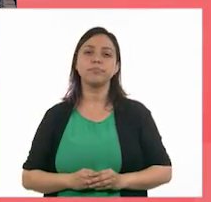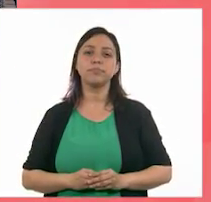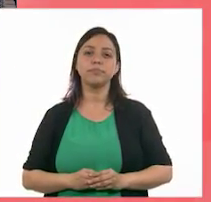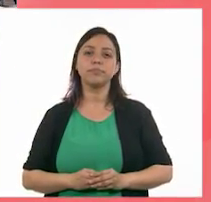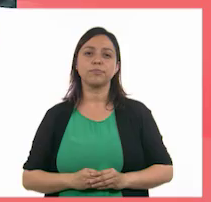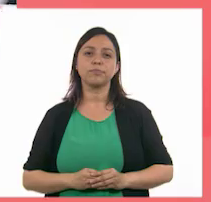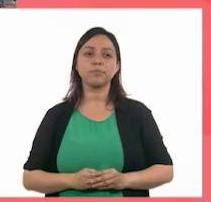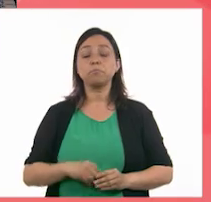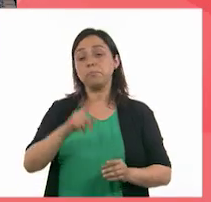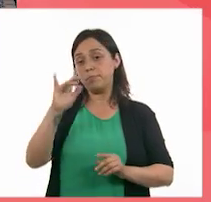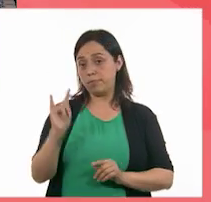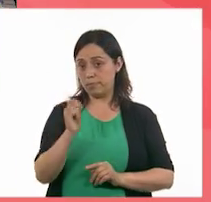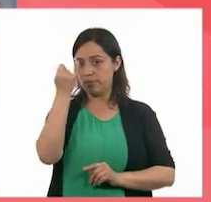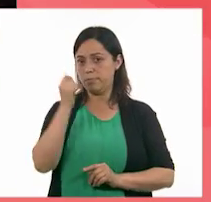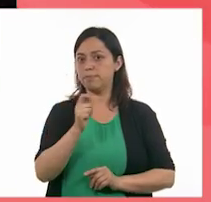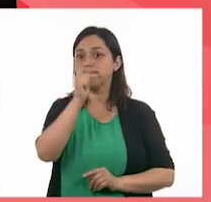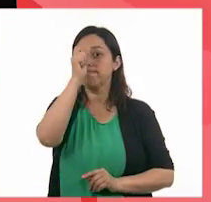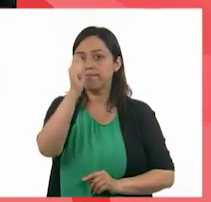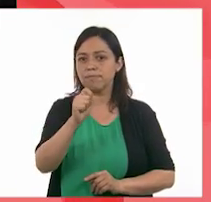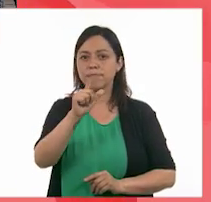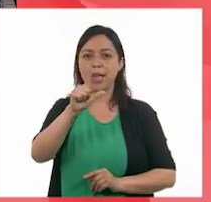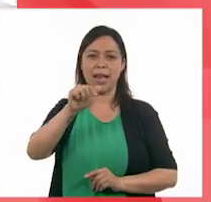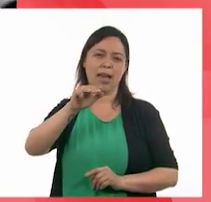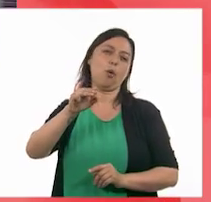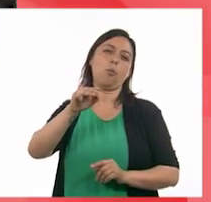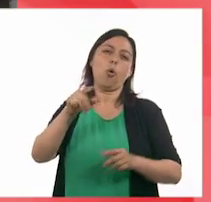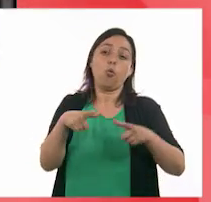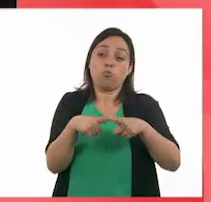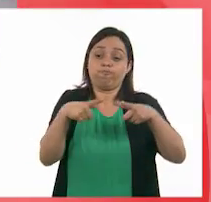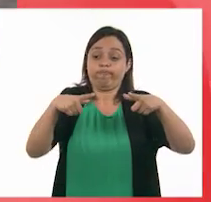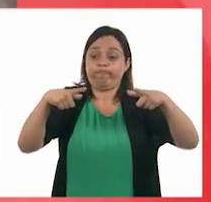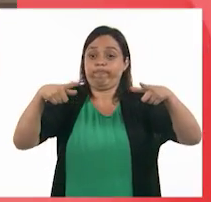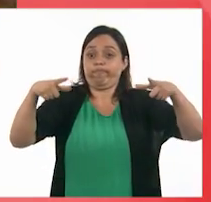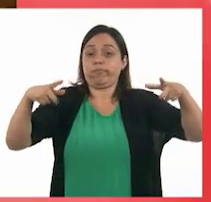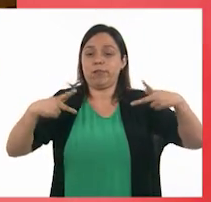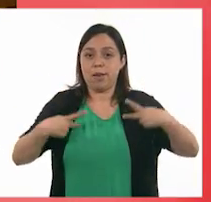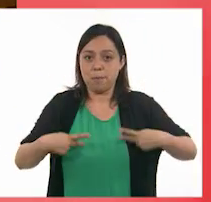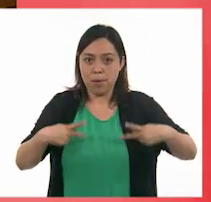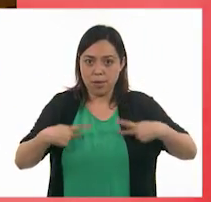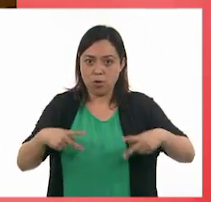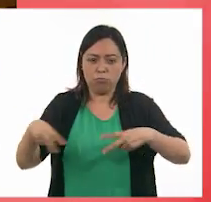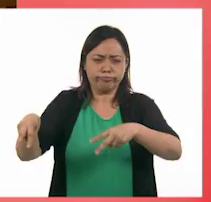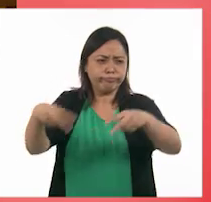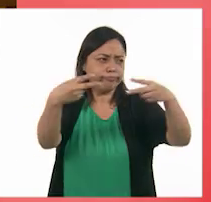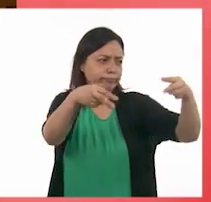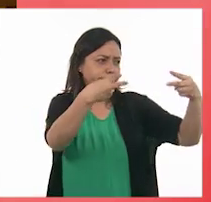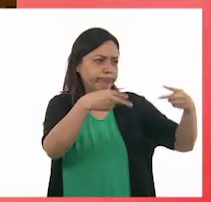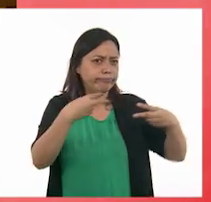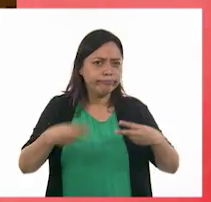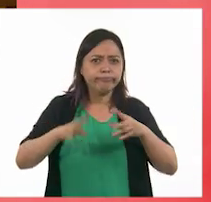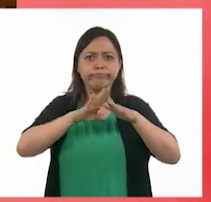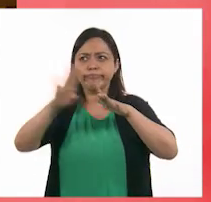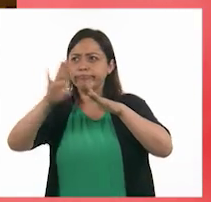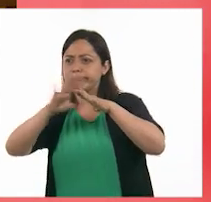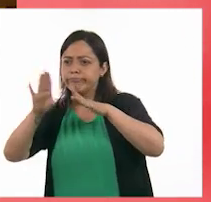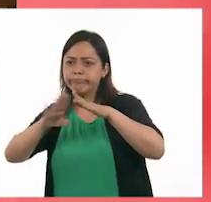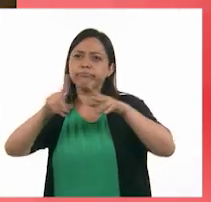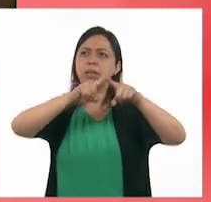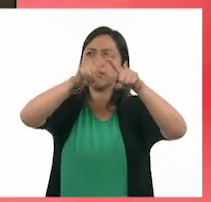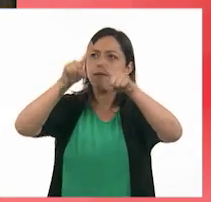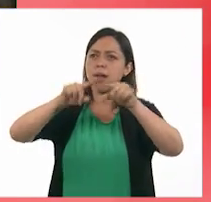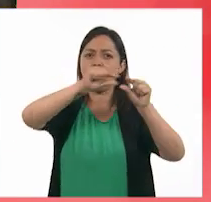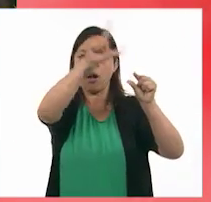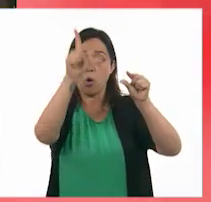En el caso de Tijuana, la mancha urbana se expandió por el creciente comercio y migración tanto de otras partes de